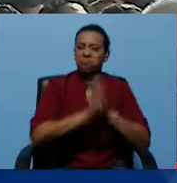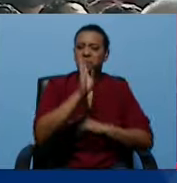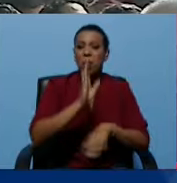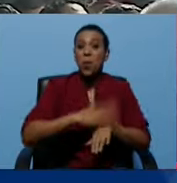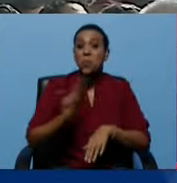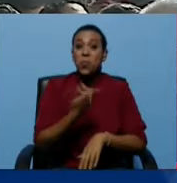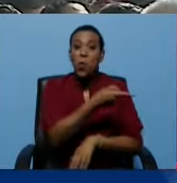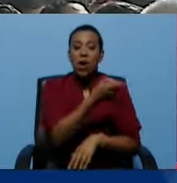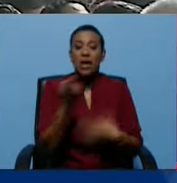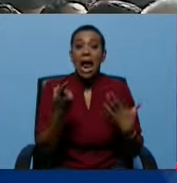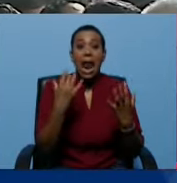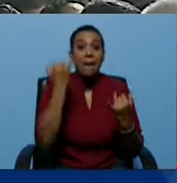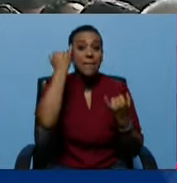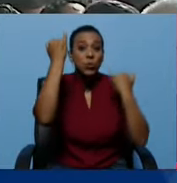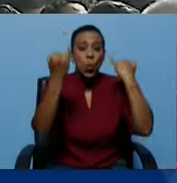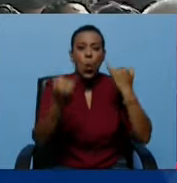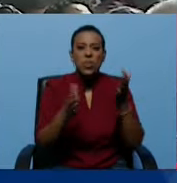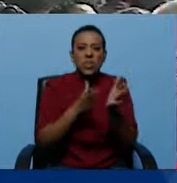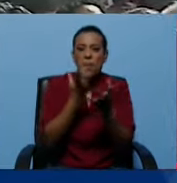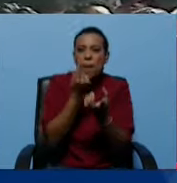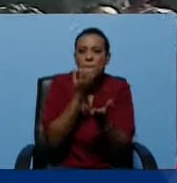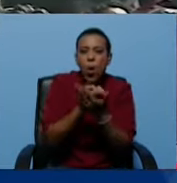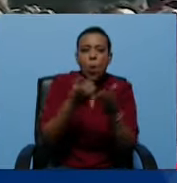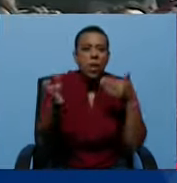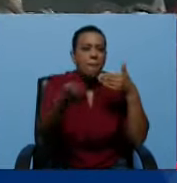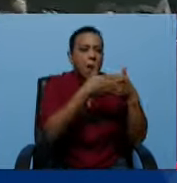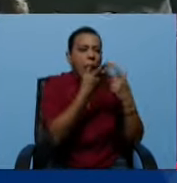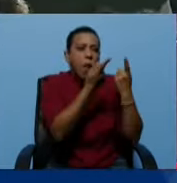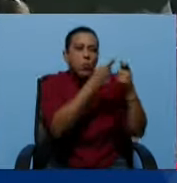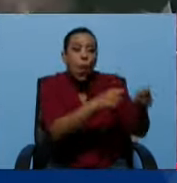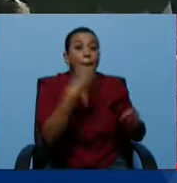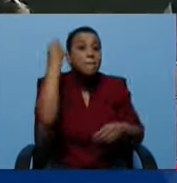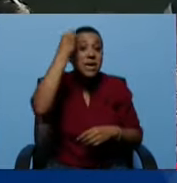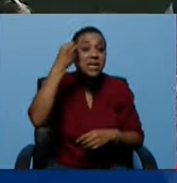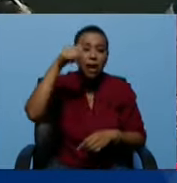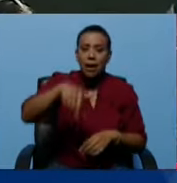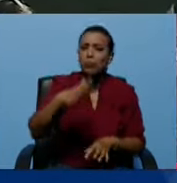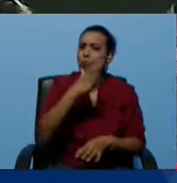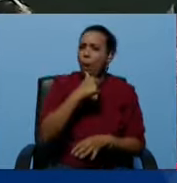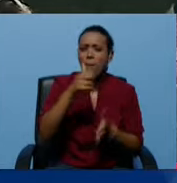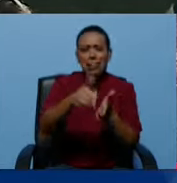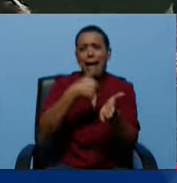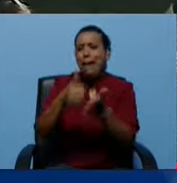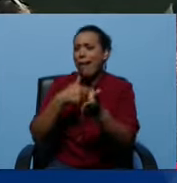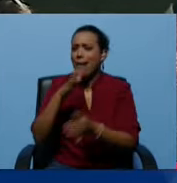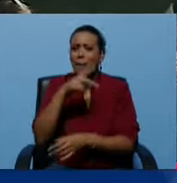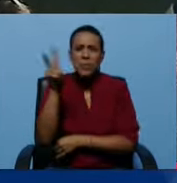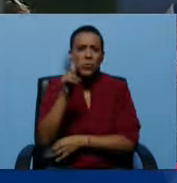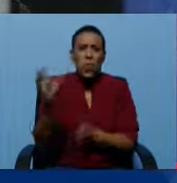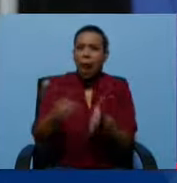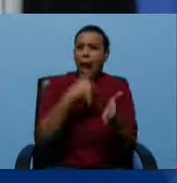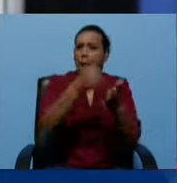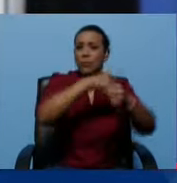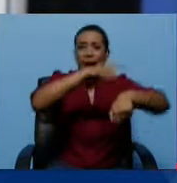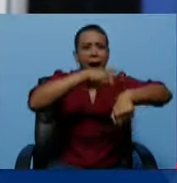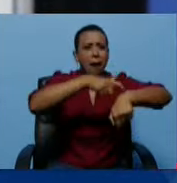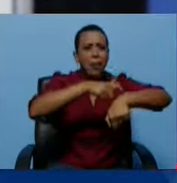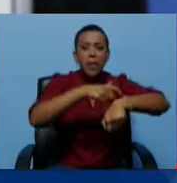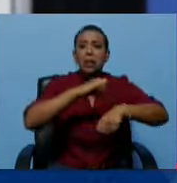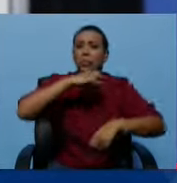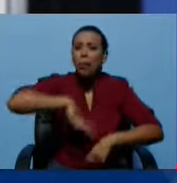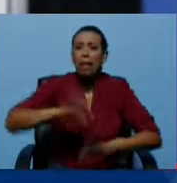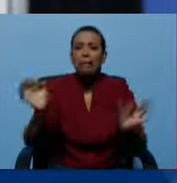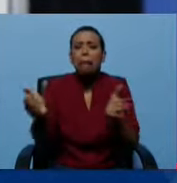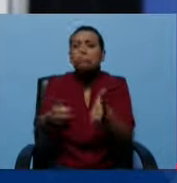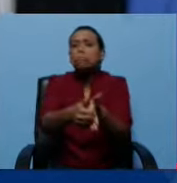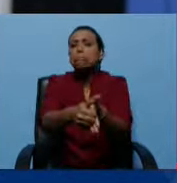Porque quienes diseñaron la guerra económica y el bloqueo lo hicieron pensando que esto no existiría y que a estas horas de nuestra historia